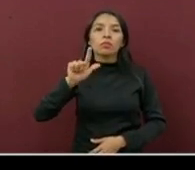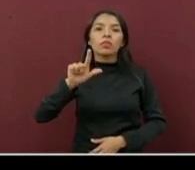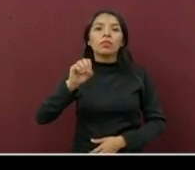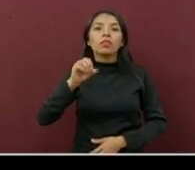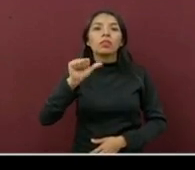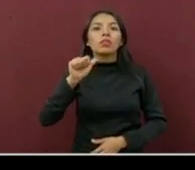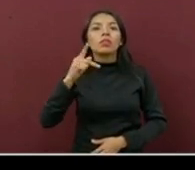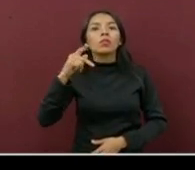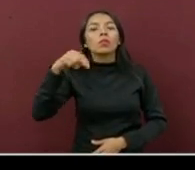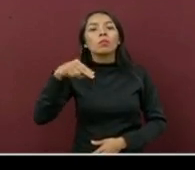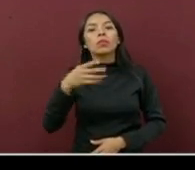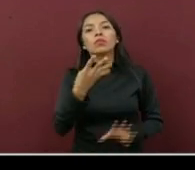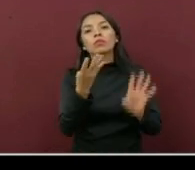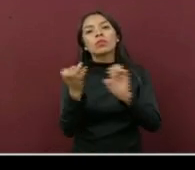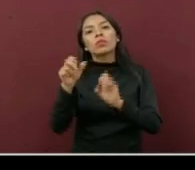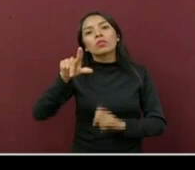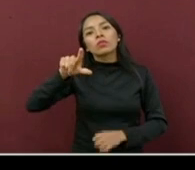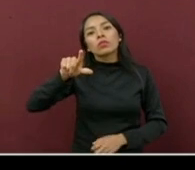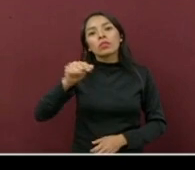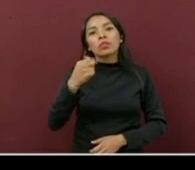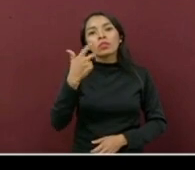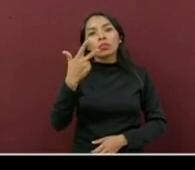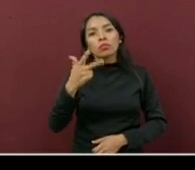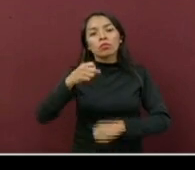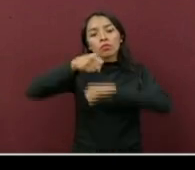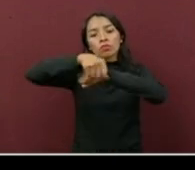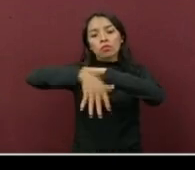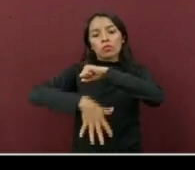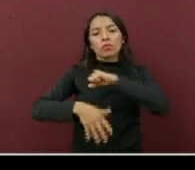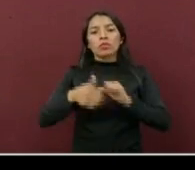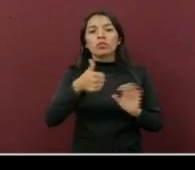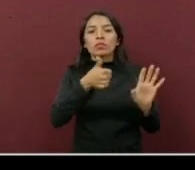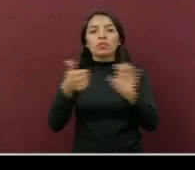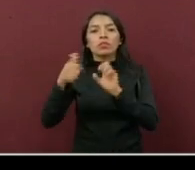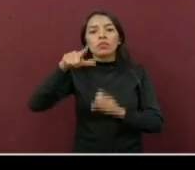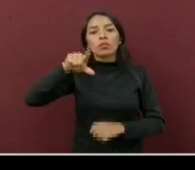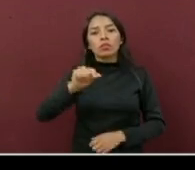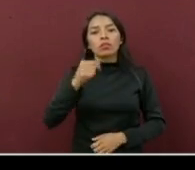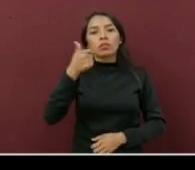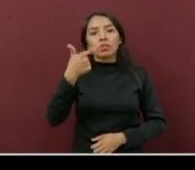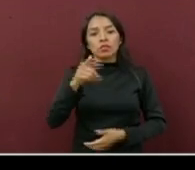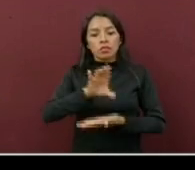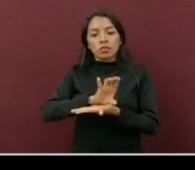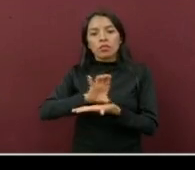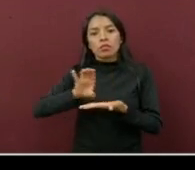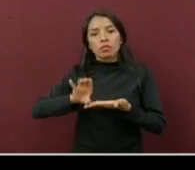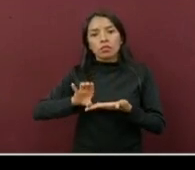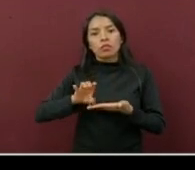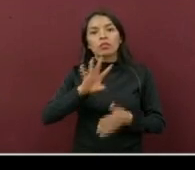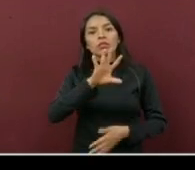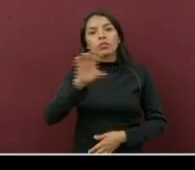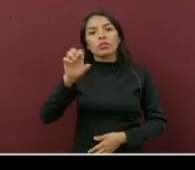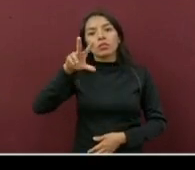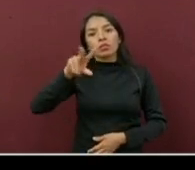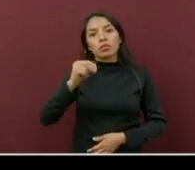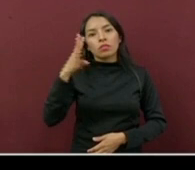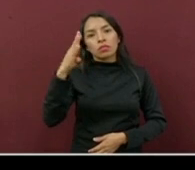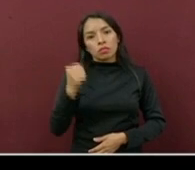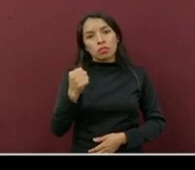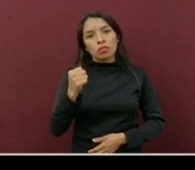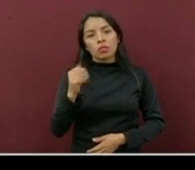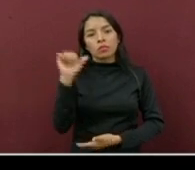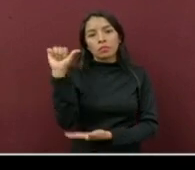978 san andrés tuxtla 677 y cosoleacaque 589